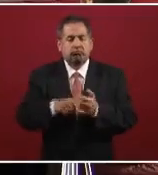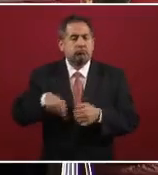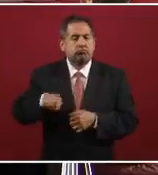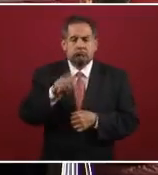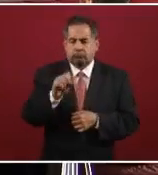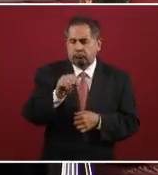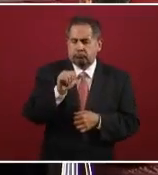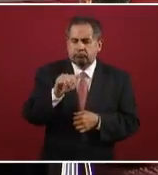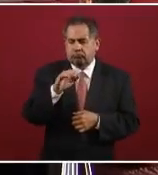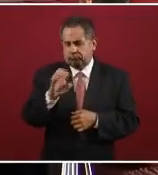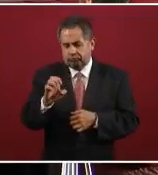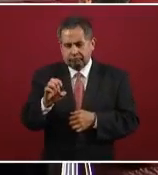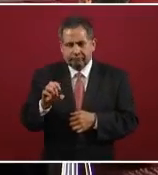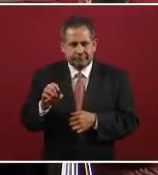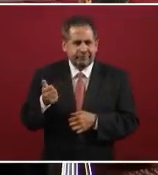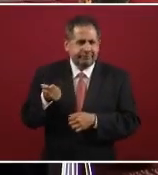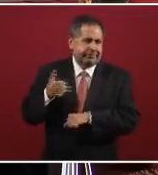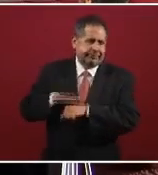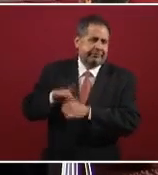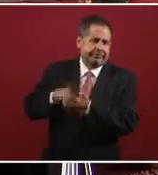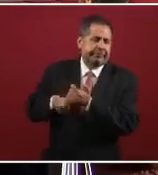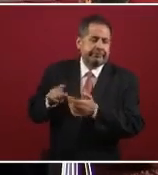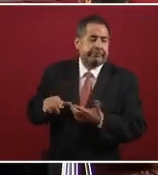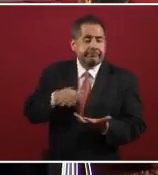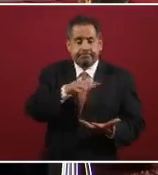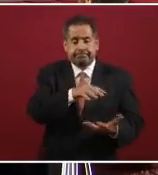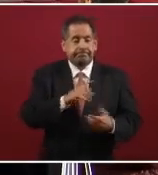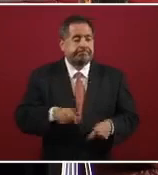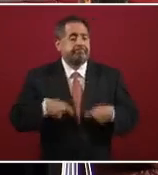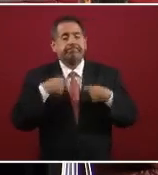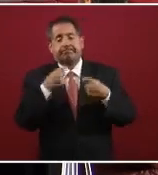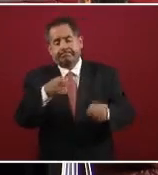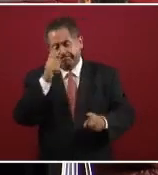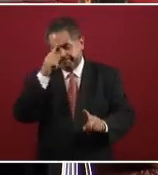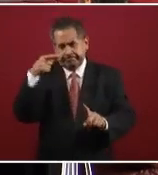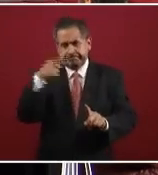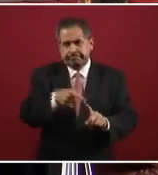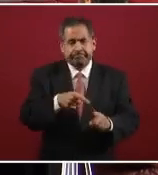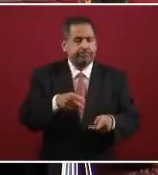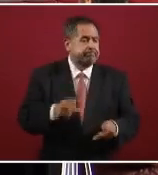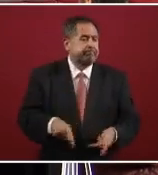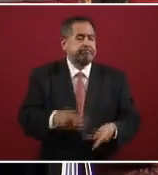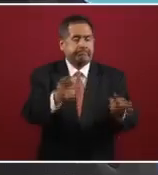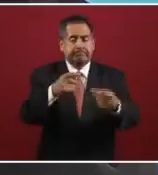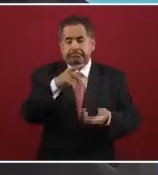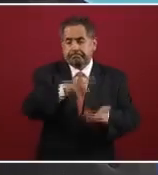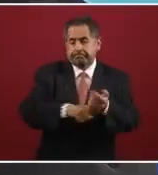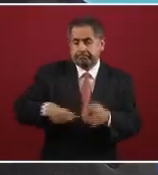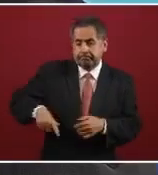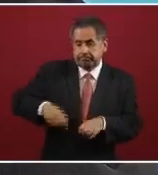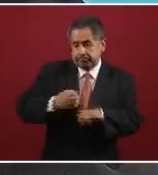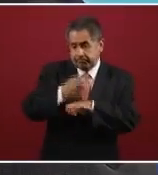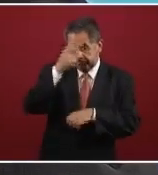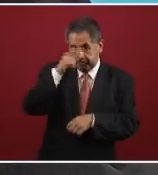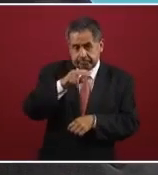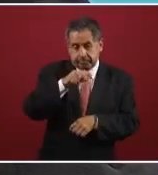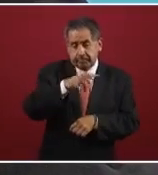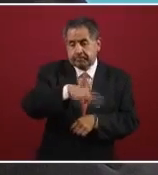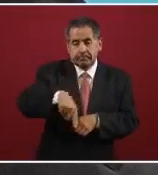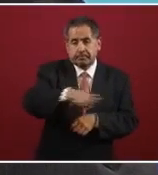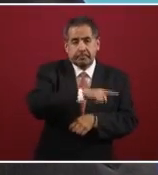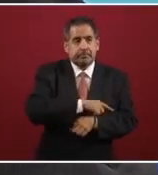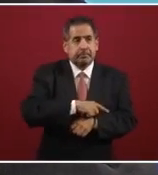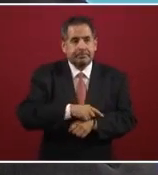hay el servicio de mediación enajenación de bienes vía adjudicación directa le vendió al gobierno del estado de mexico